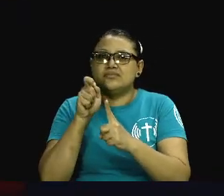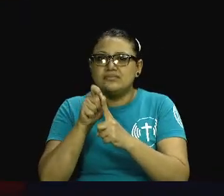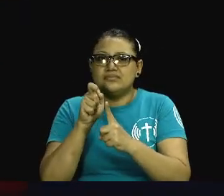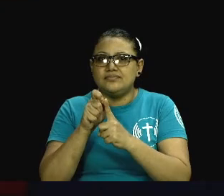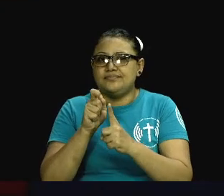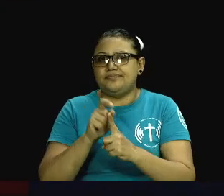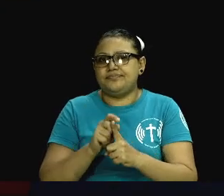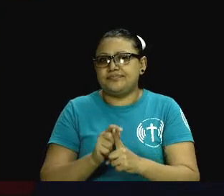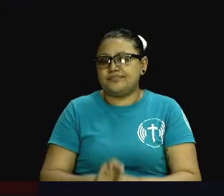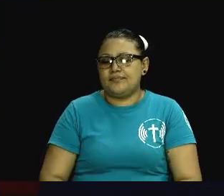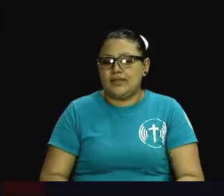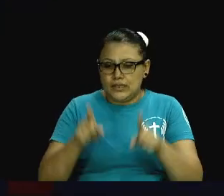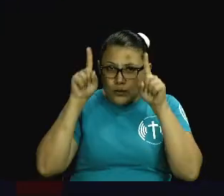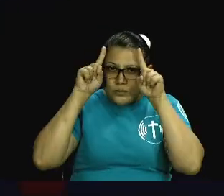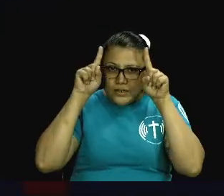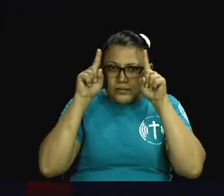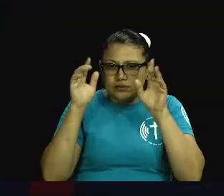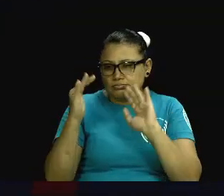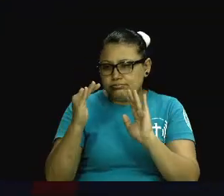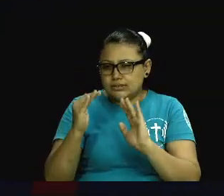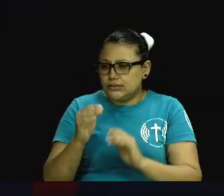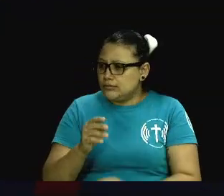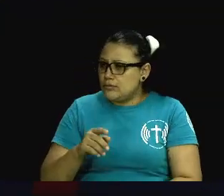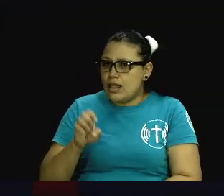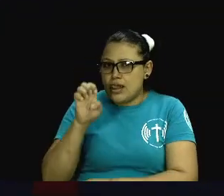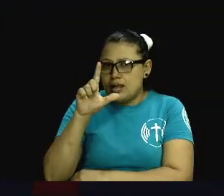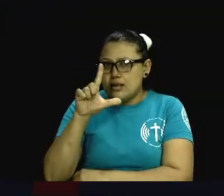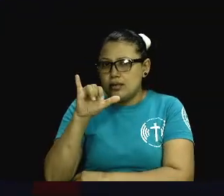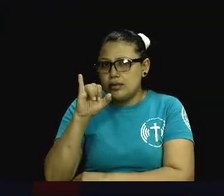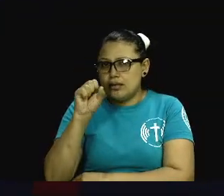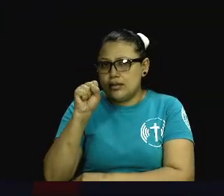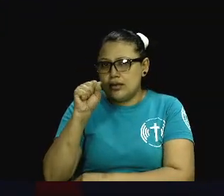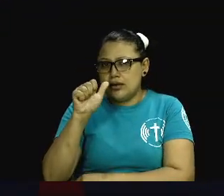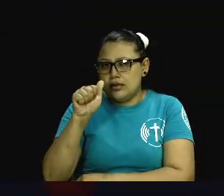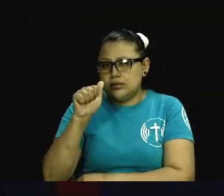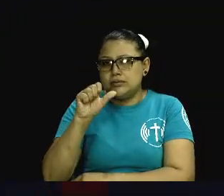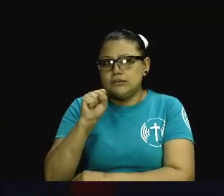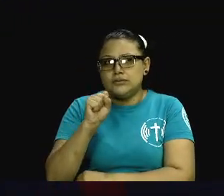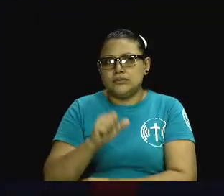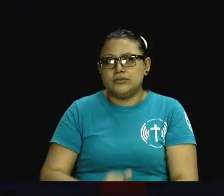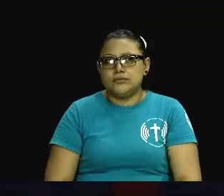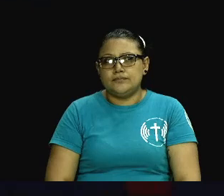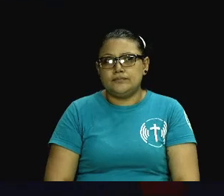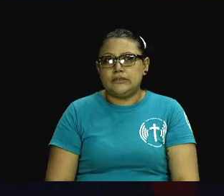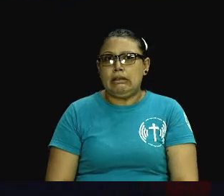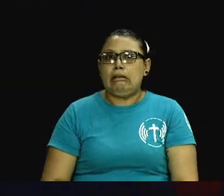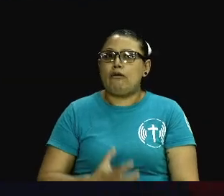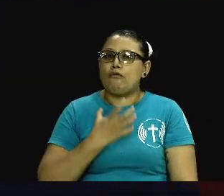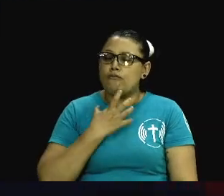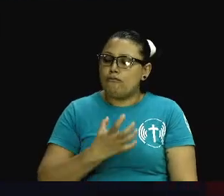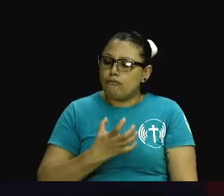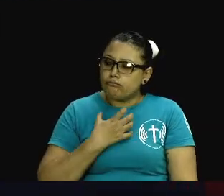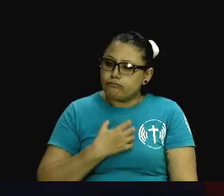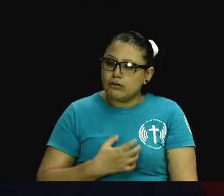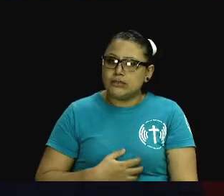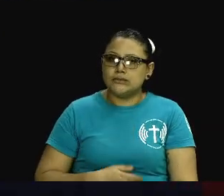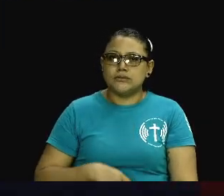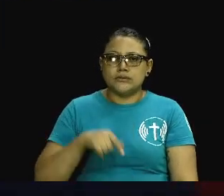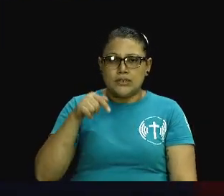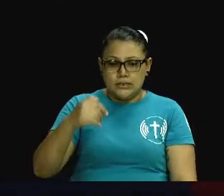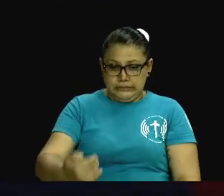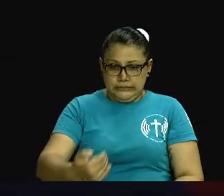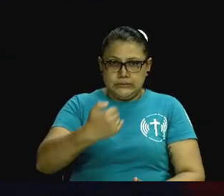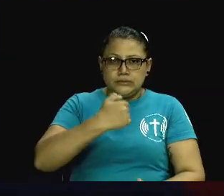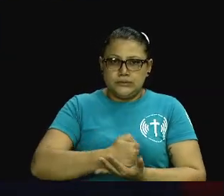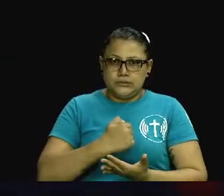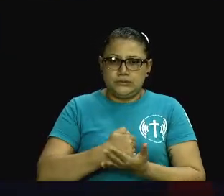elías subí yo veo y con mucho respeto a todos nos está pasando subir las gradas de los cuatro pisos y cuando ya